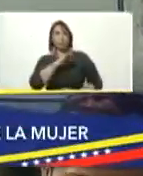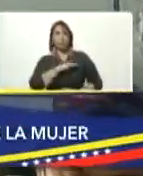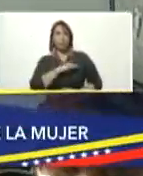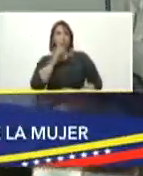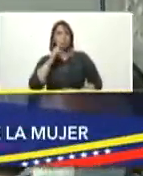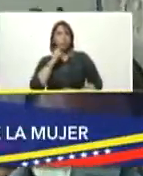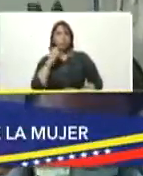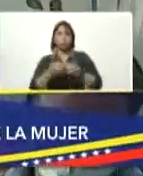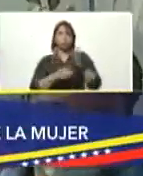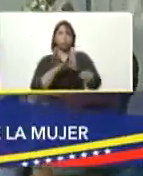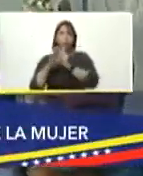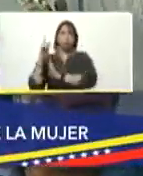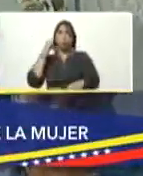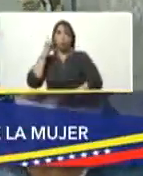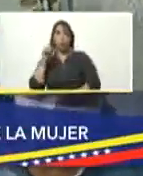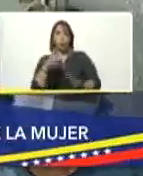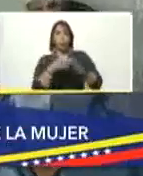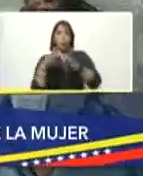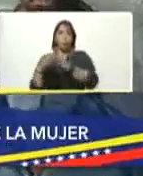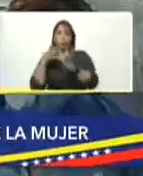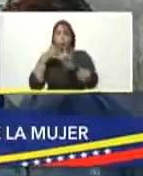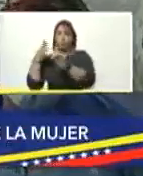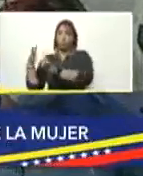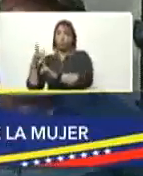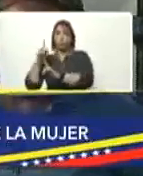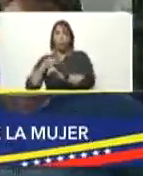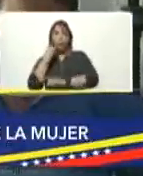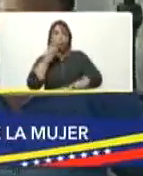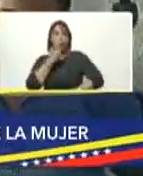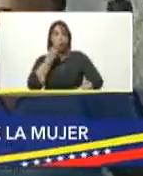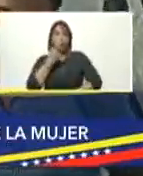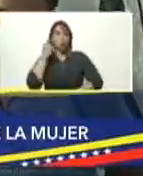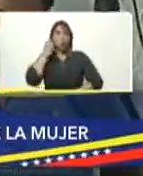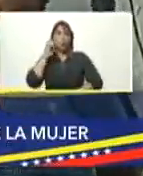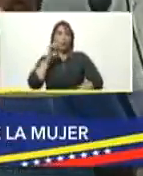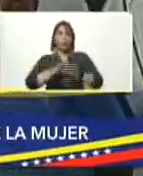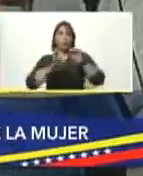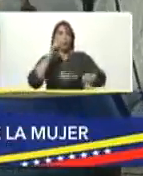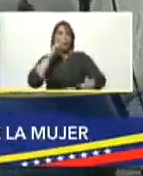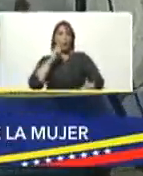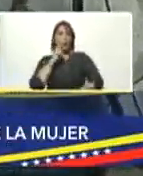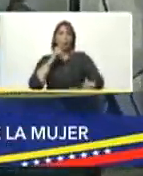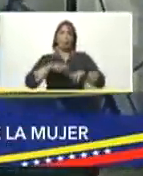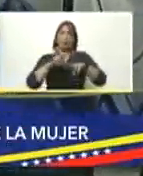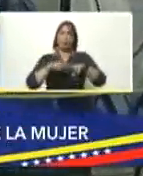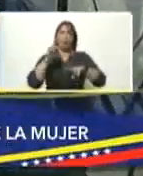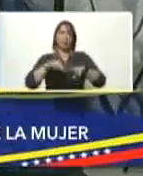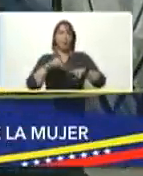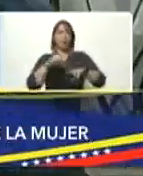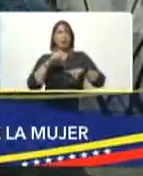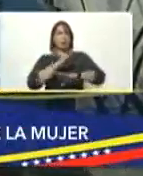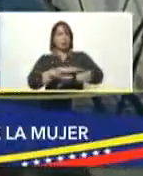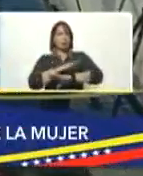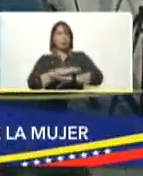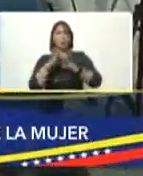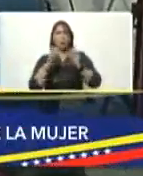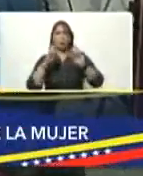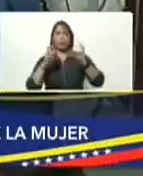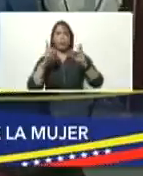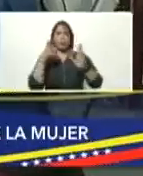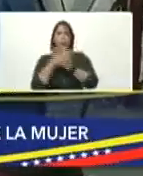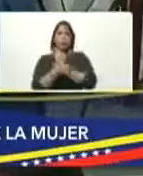reproductiva de las mujeres, creando brigadas de formación en las adolescentes para evitar el embarazo precoz. Estamos tratando todos los temas